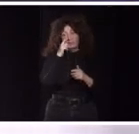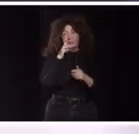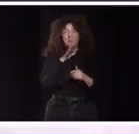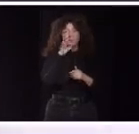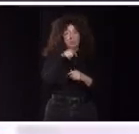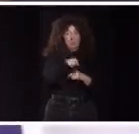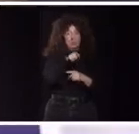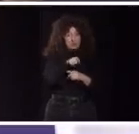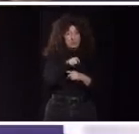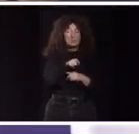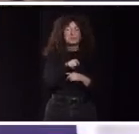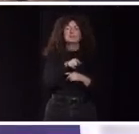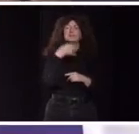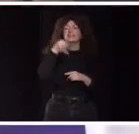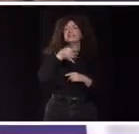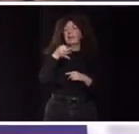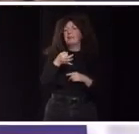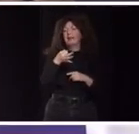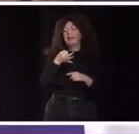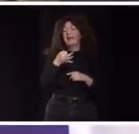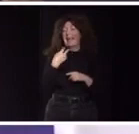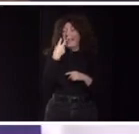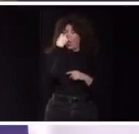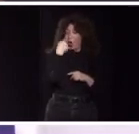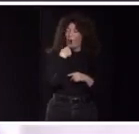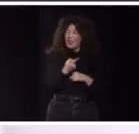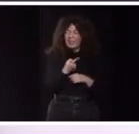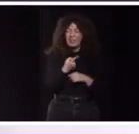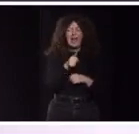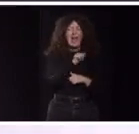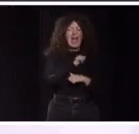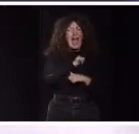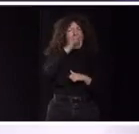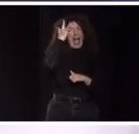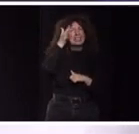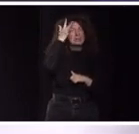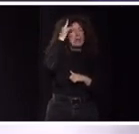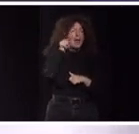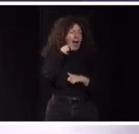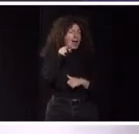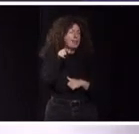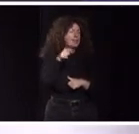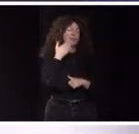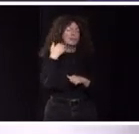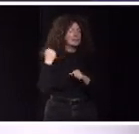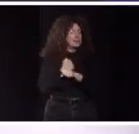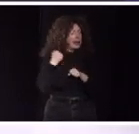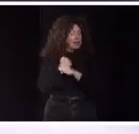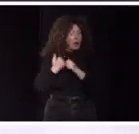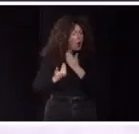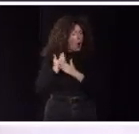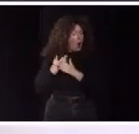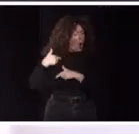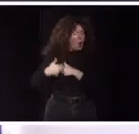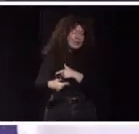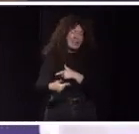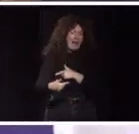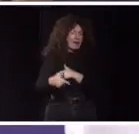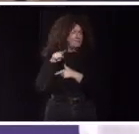Precisamente por eso, como siempre dice Yone, la esperanza es nuestra tarea cotidiana más